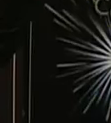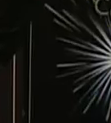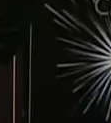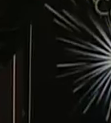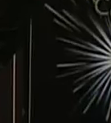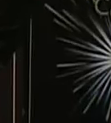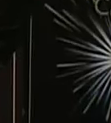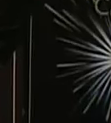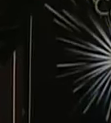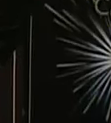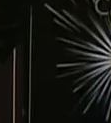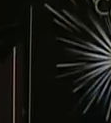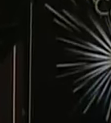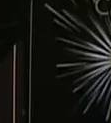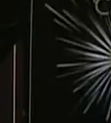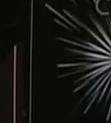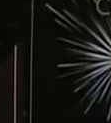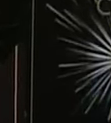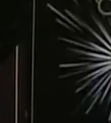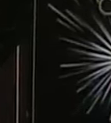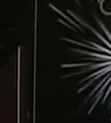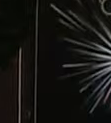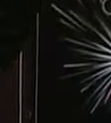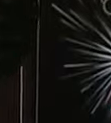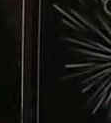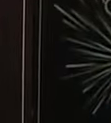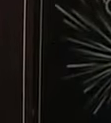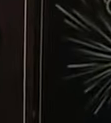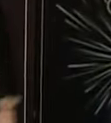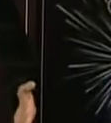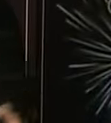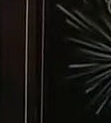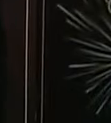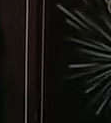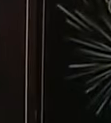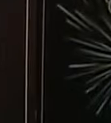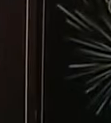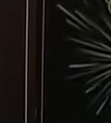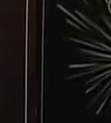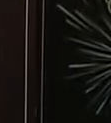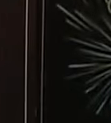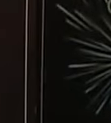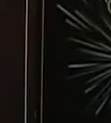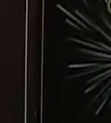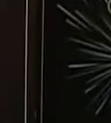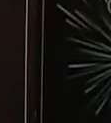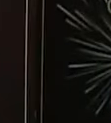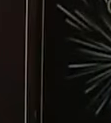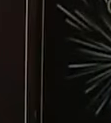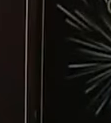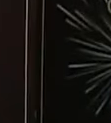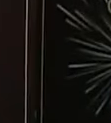que la gente va a participar como ha participado en todos los actos. Ya ves que hoy aquí está lleno el recinto, ayer estuvo lleno también con la